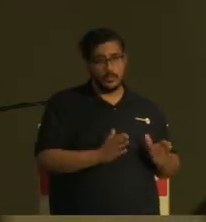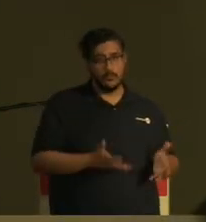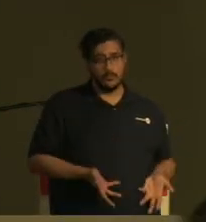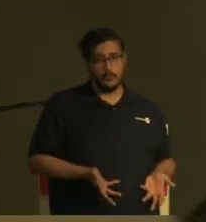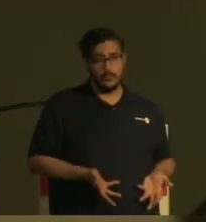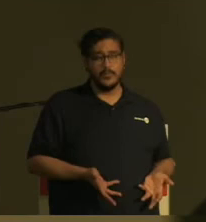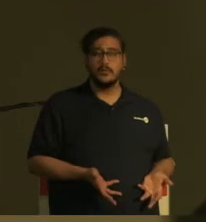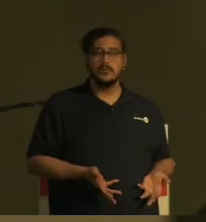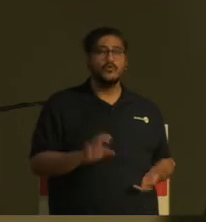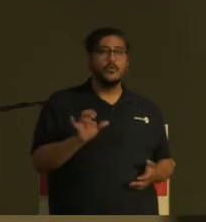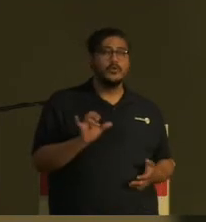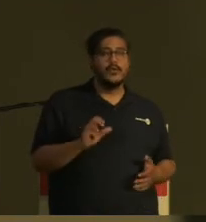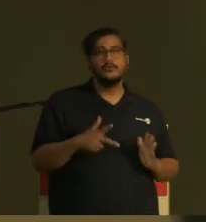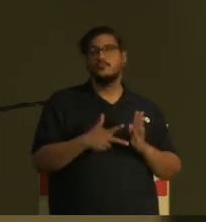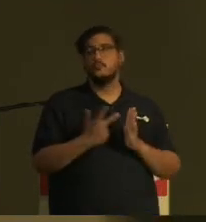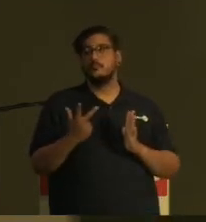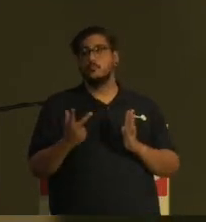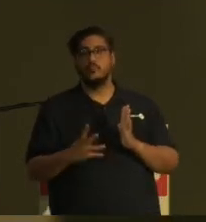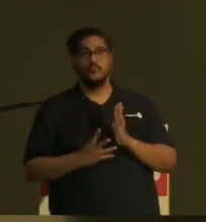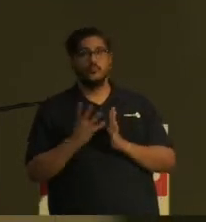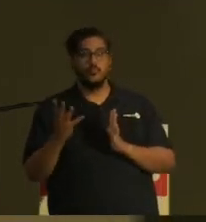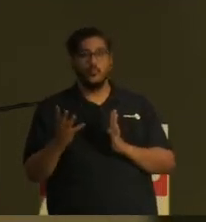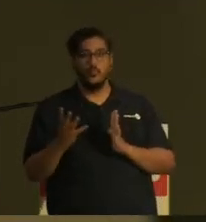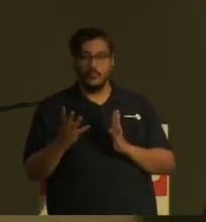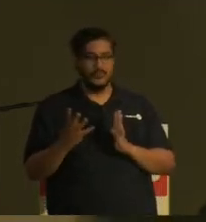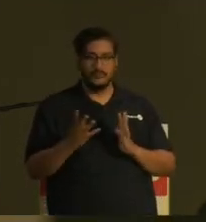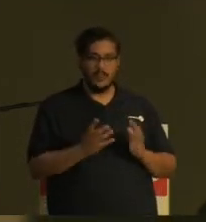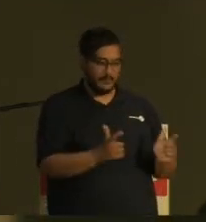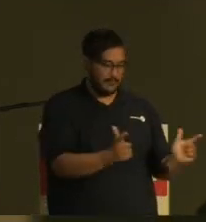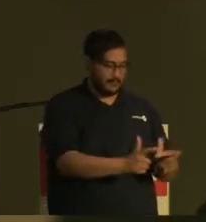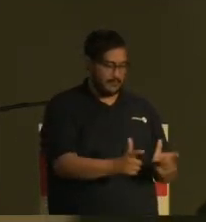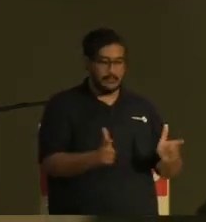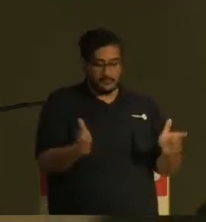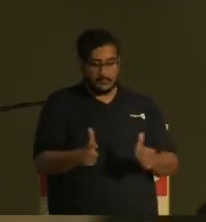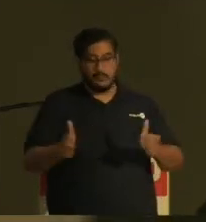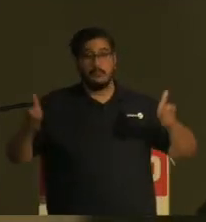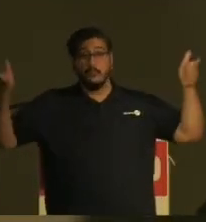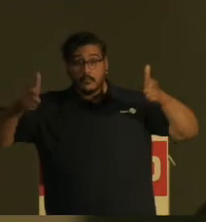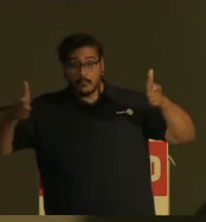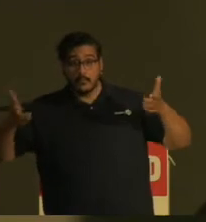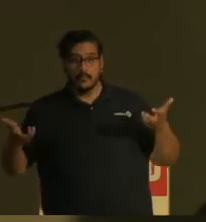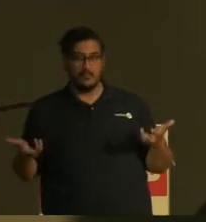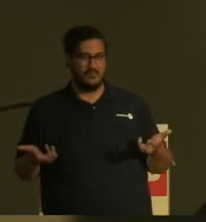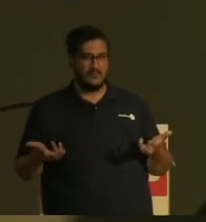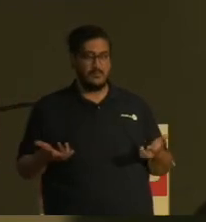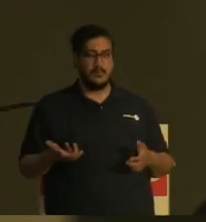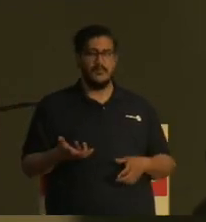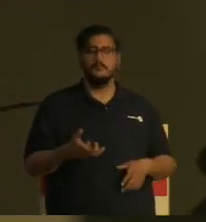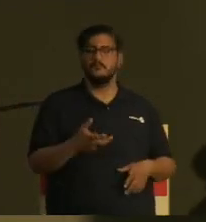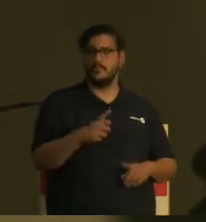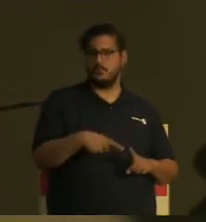un triple o cuádruple encierro en sí mismo. Incluso yo, en un primer momento, cuando